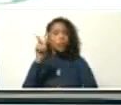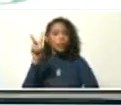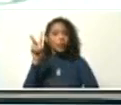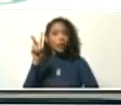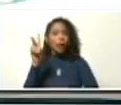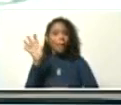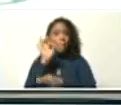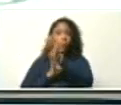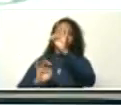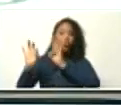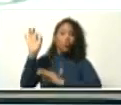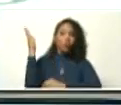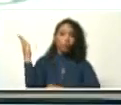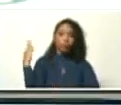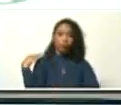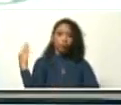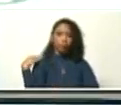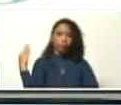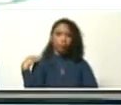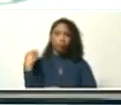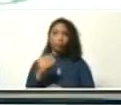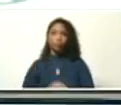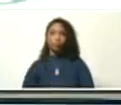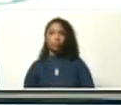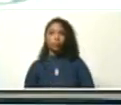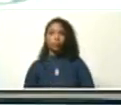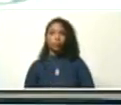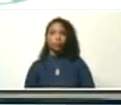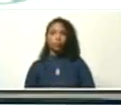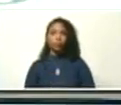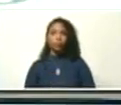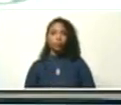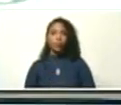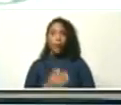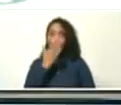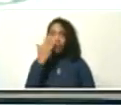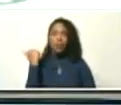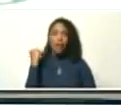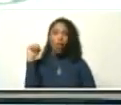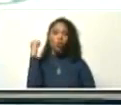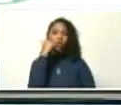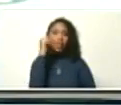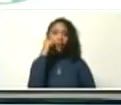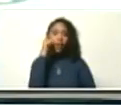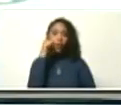me estuvo informando que el fin de semana, el sábado,